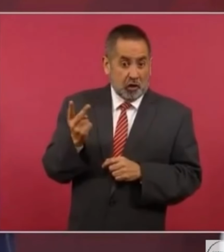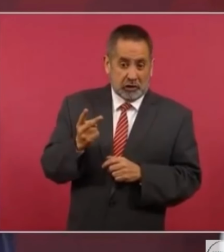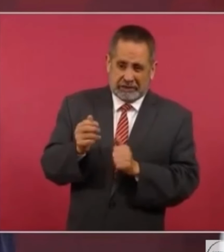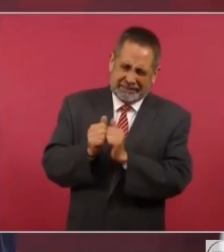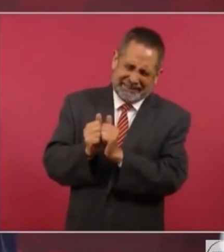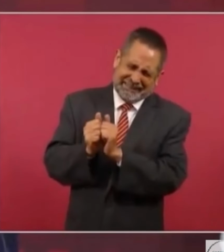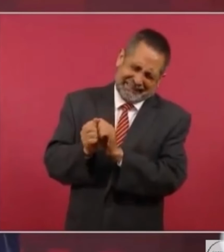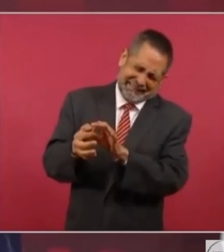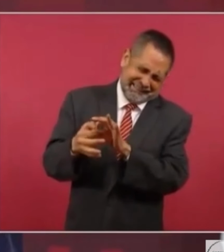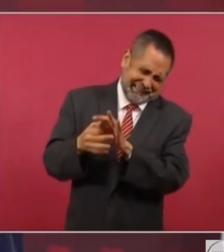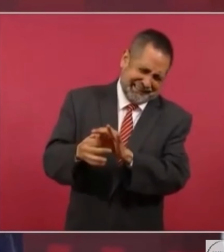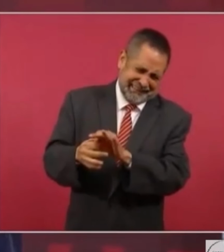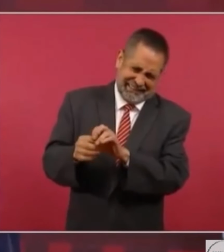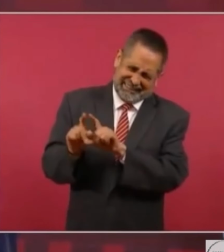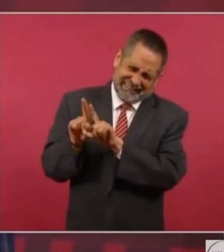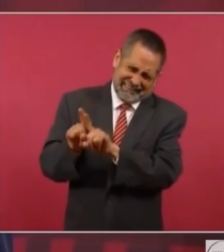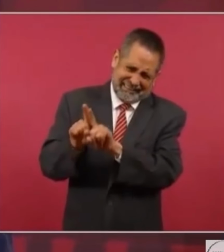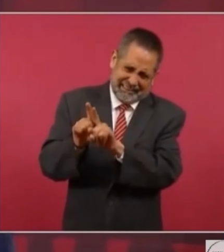cercano y